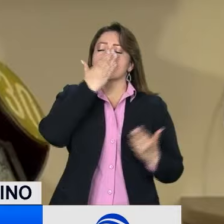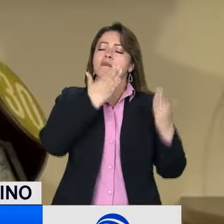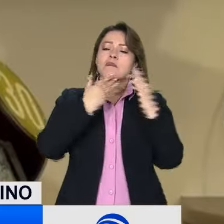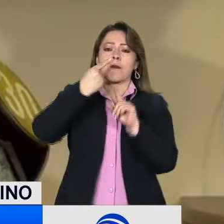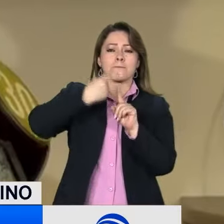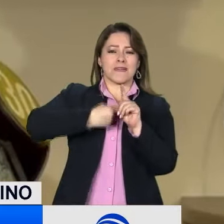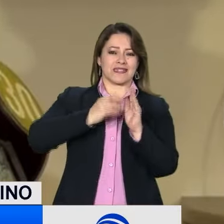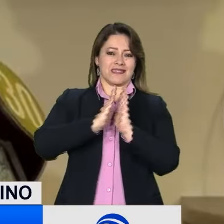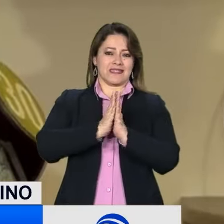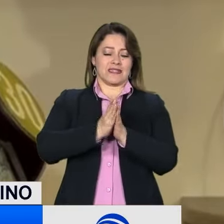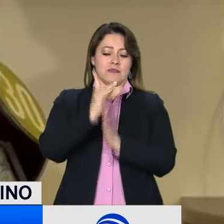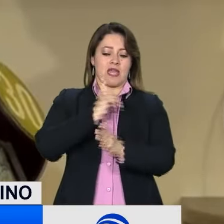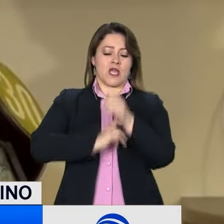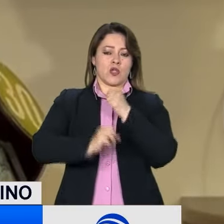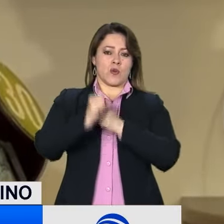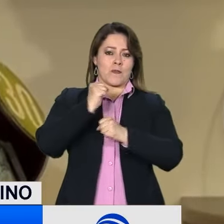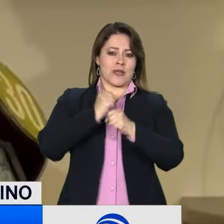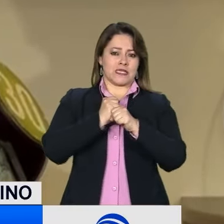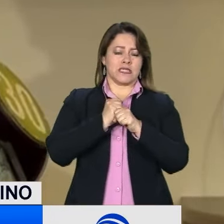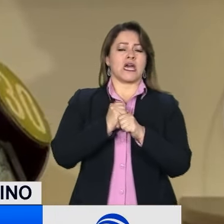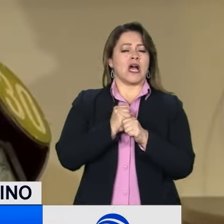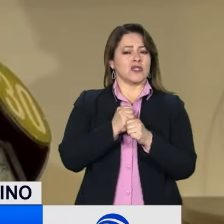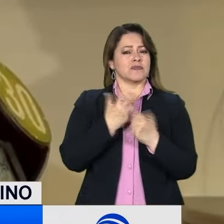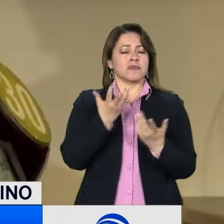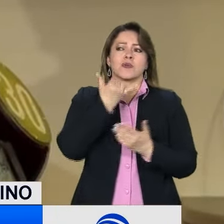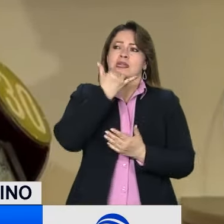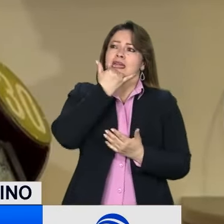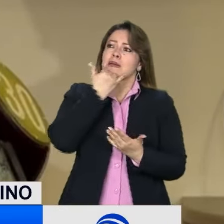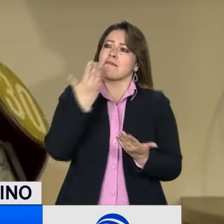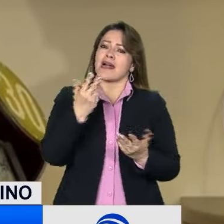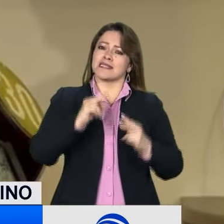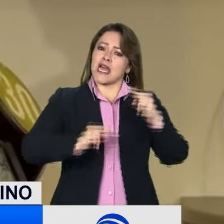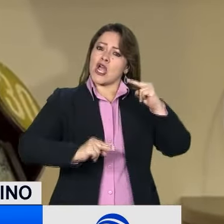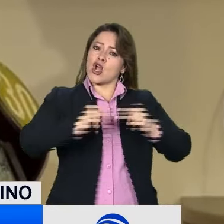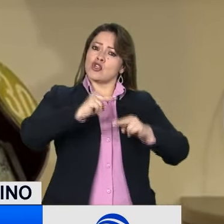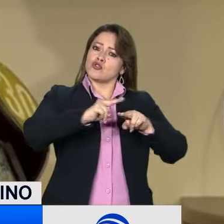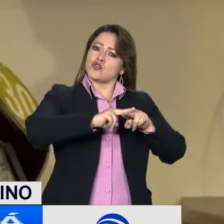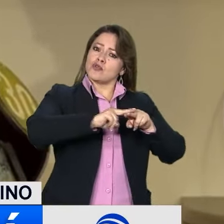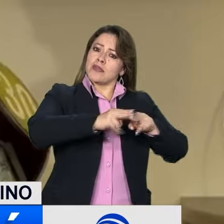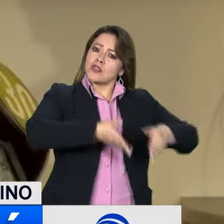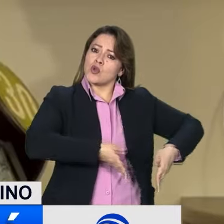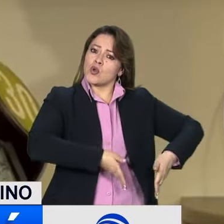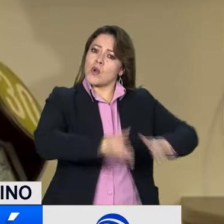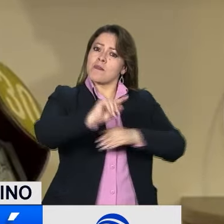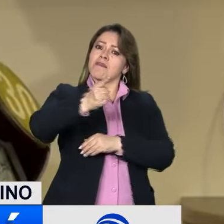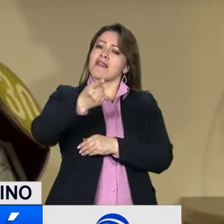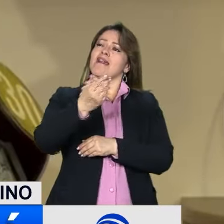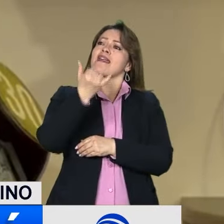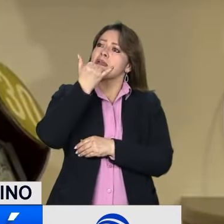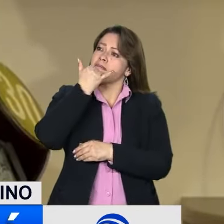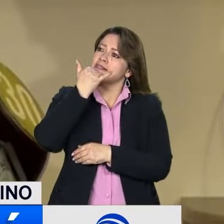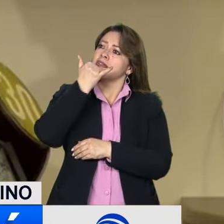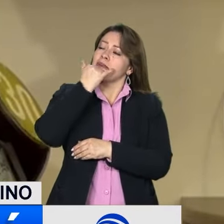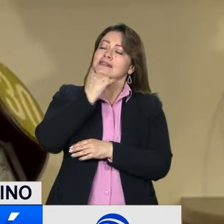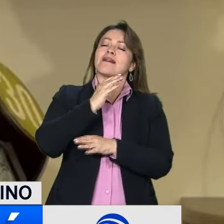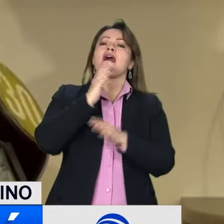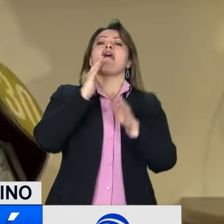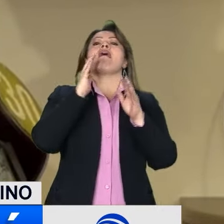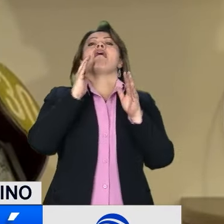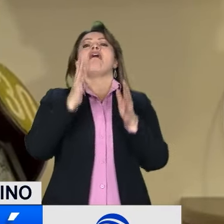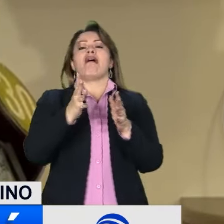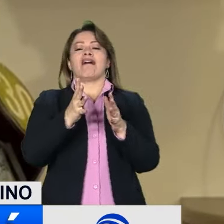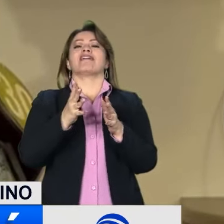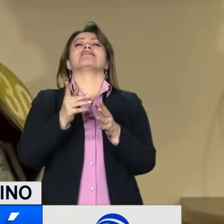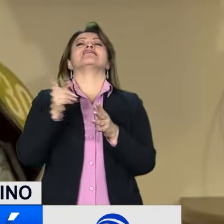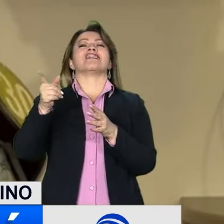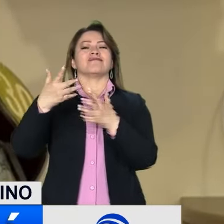hay dificultades estructurales en la empresa que requieren que sean modificadas para mantener